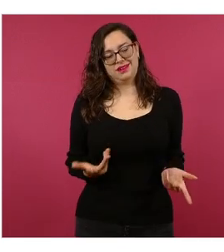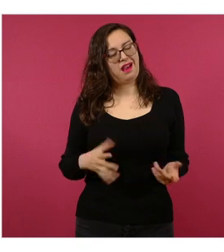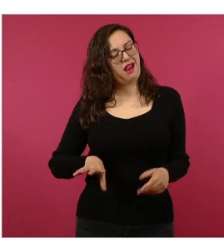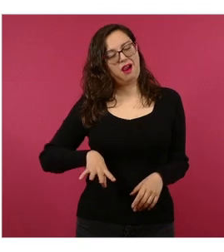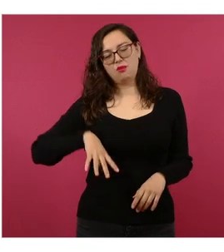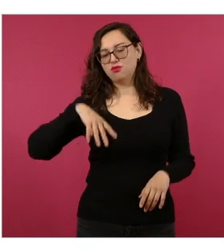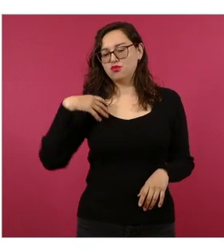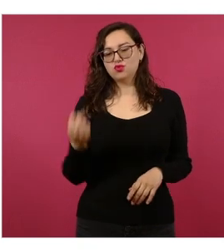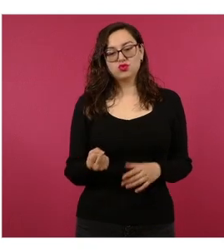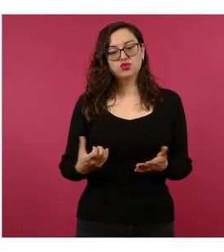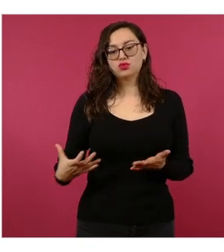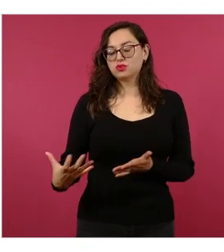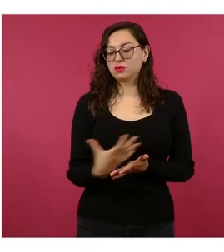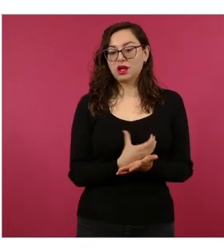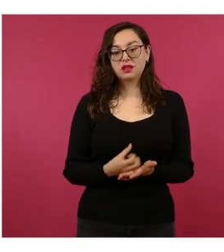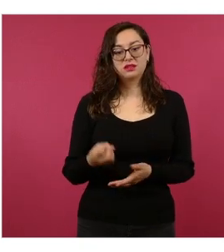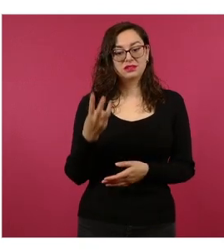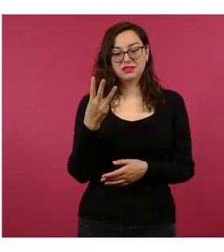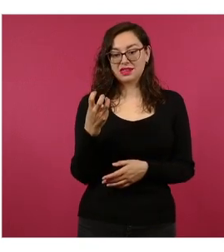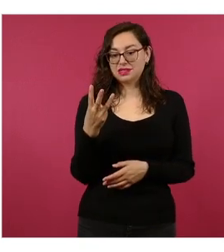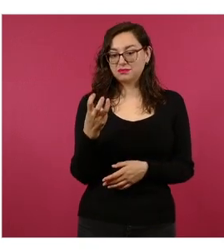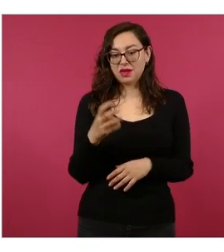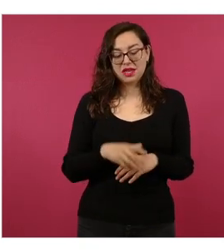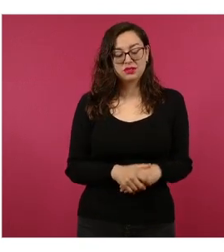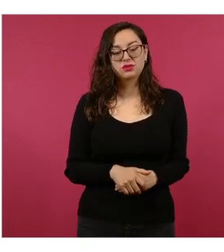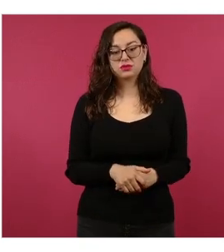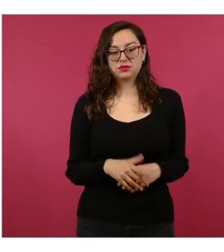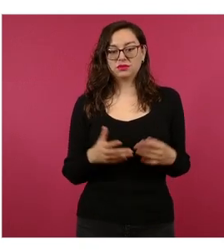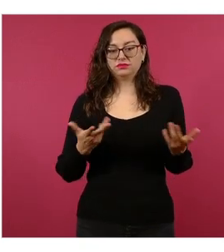99 centavos de indicador de ganancia y el litro